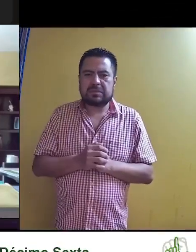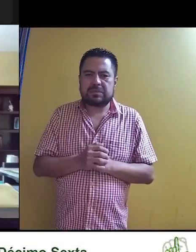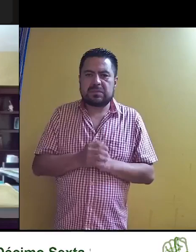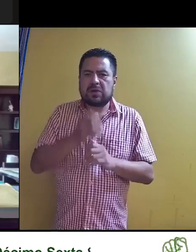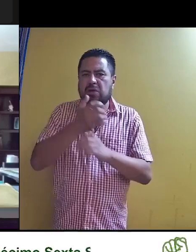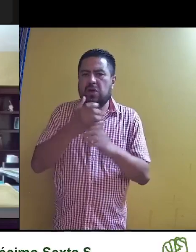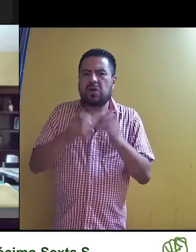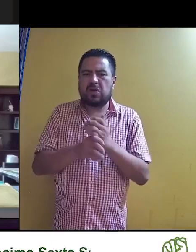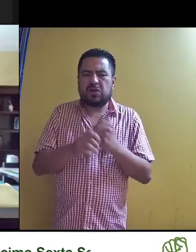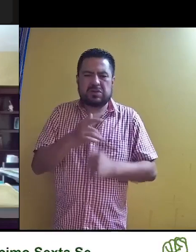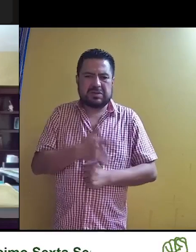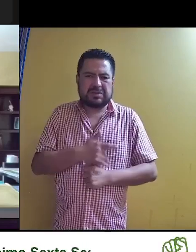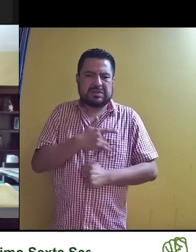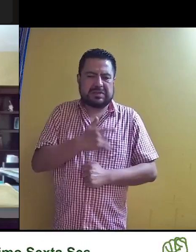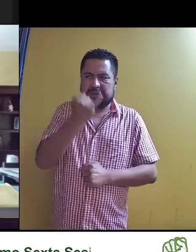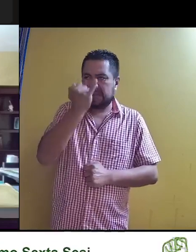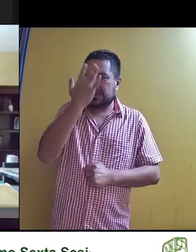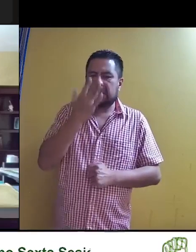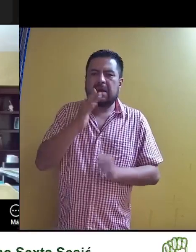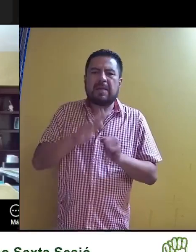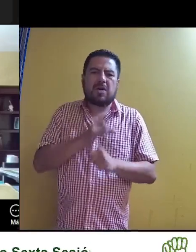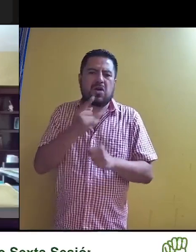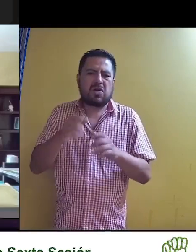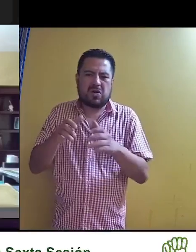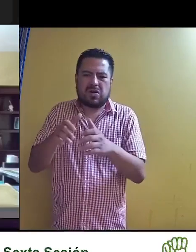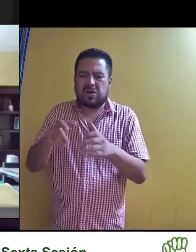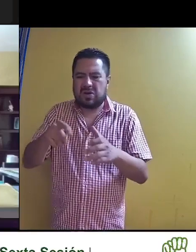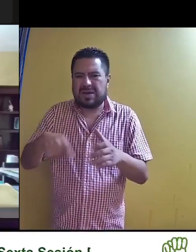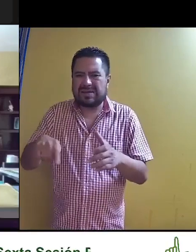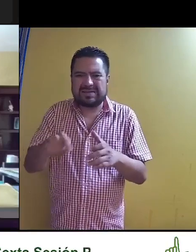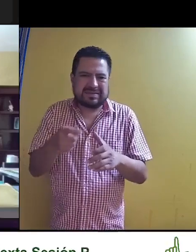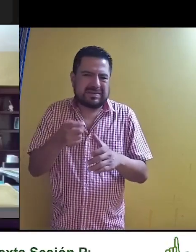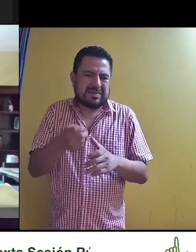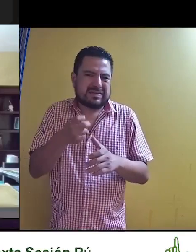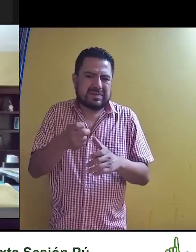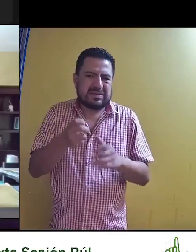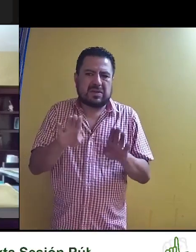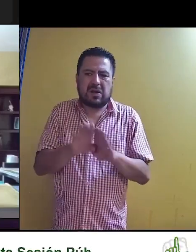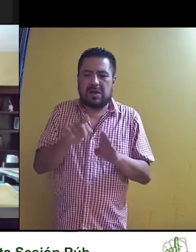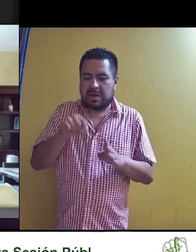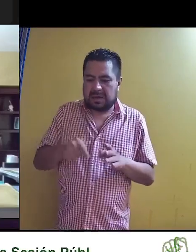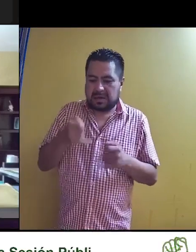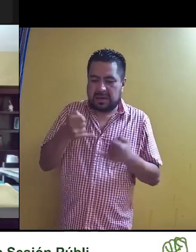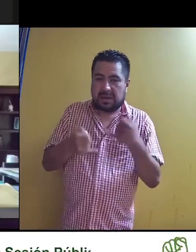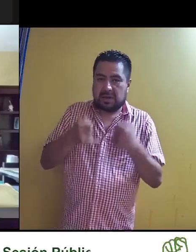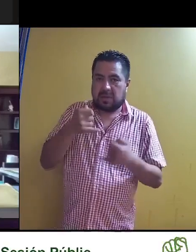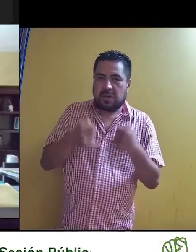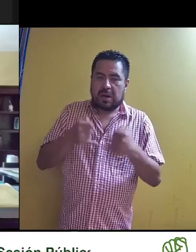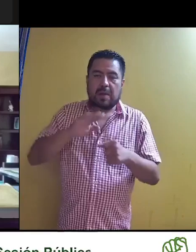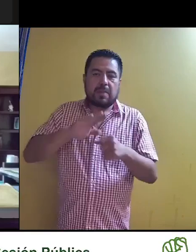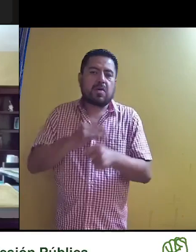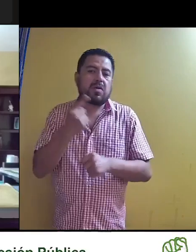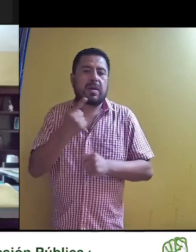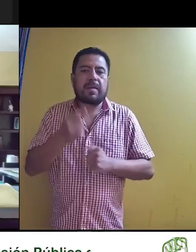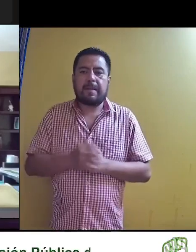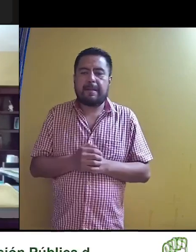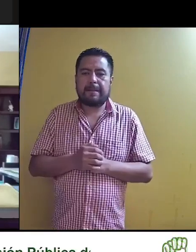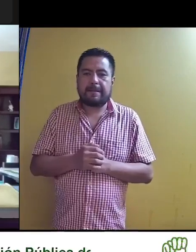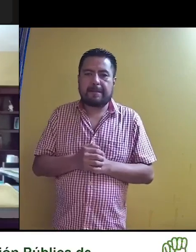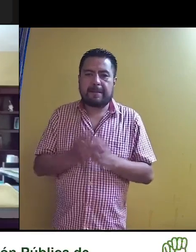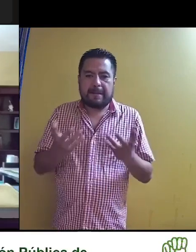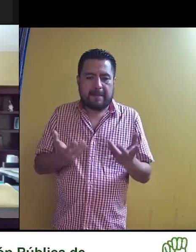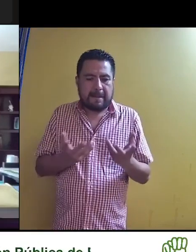aspecto subjetivo por parte de los juzgadores, en este caso el pleno de este tribunal, porque se